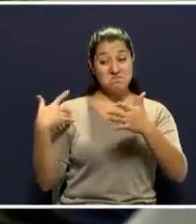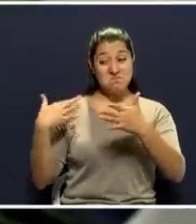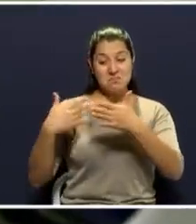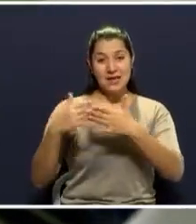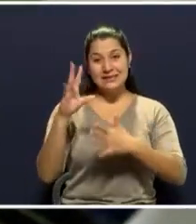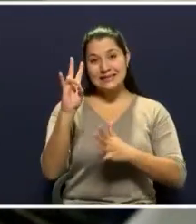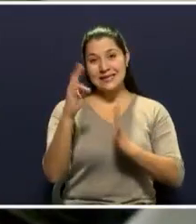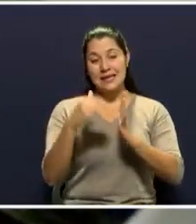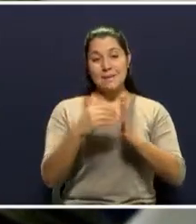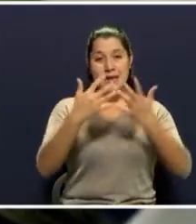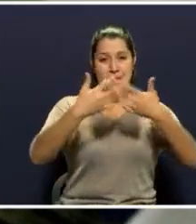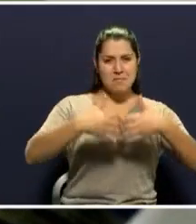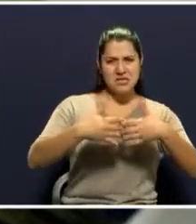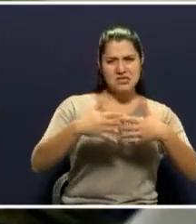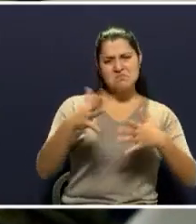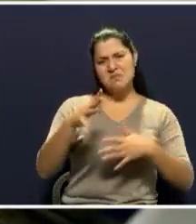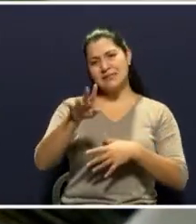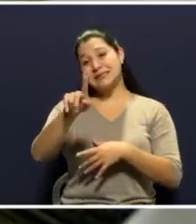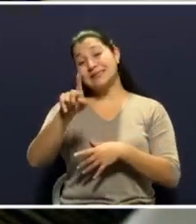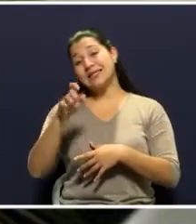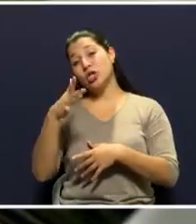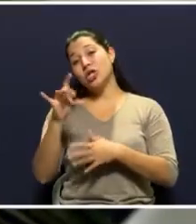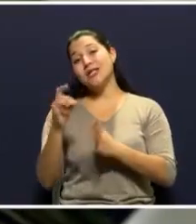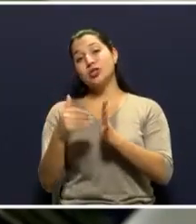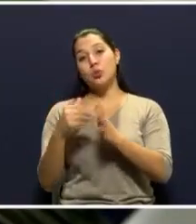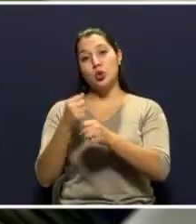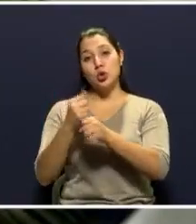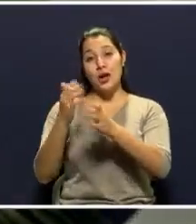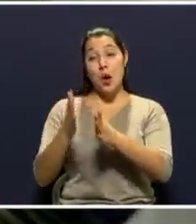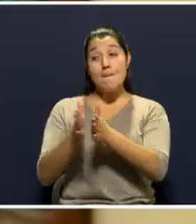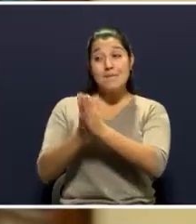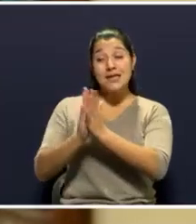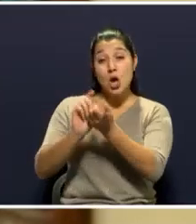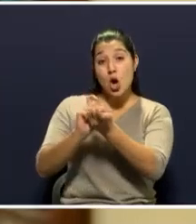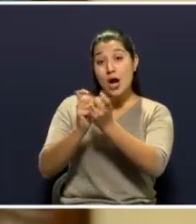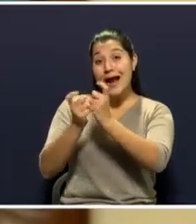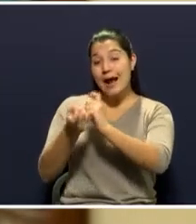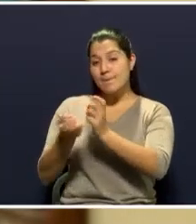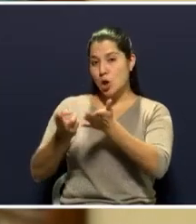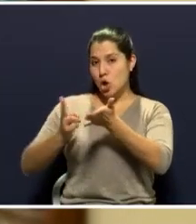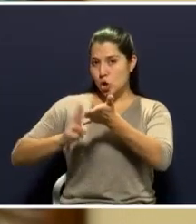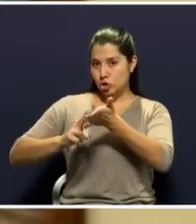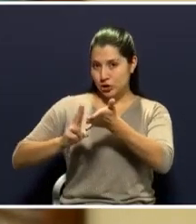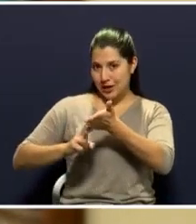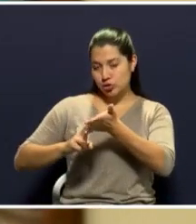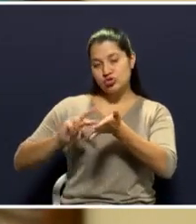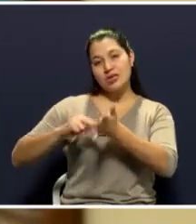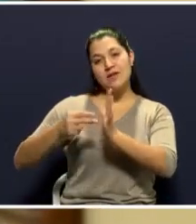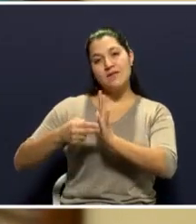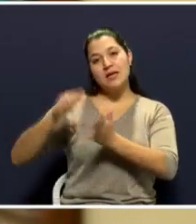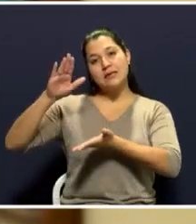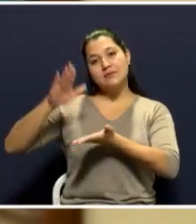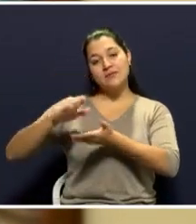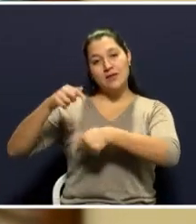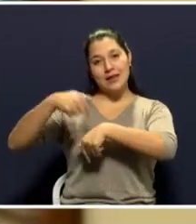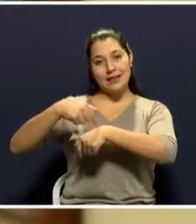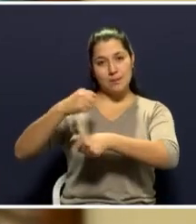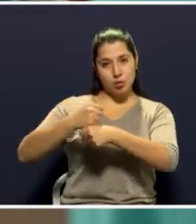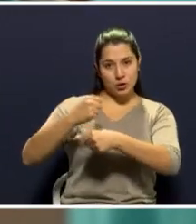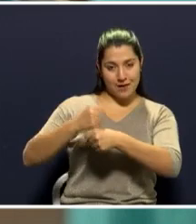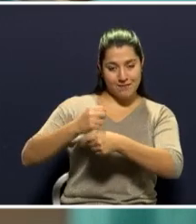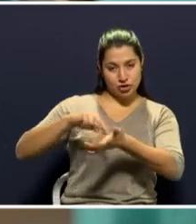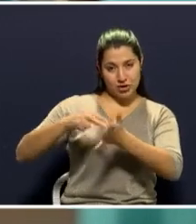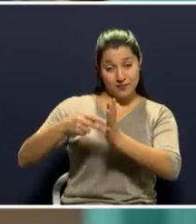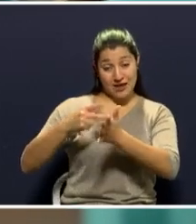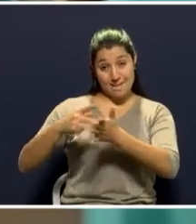de 118.000 empleados han solicitado la modificación de contratos laborales al Ministerio de Trabajo, lo que repercute en un aumento